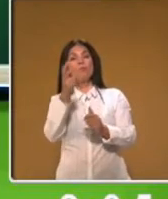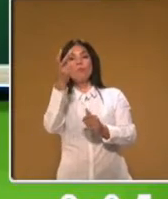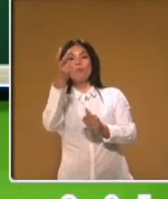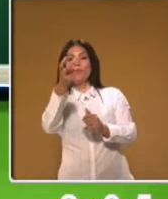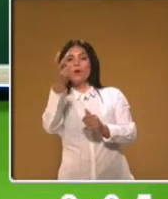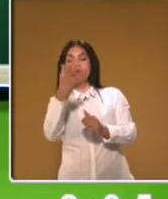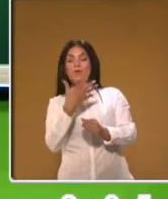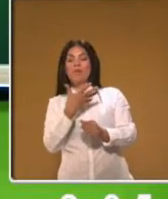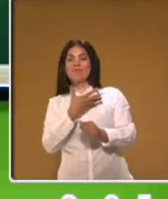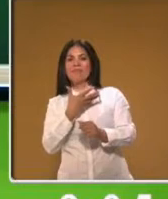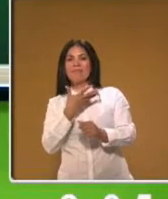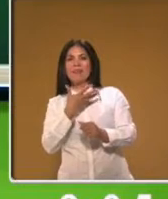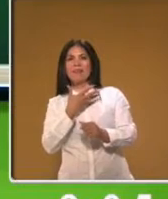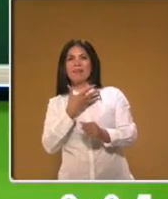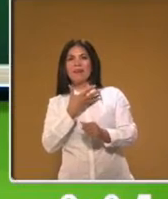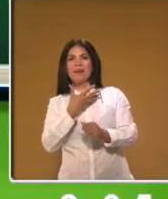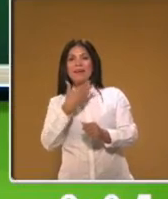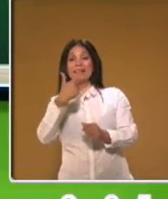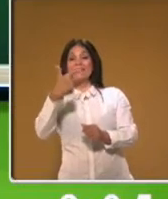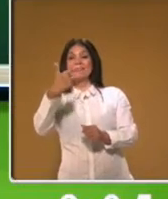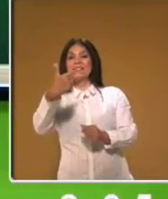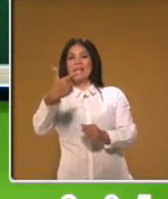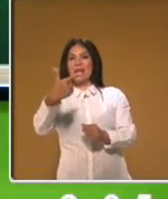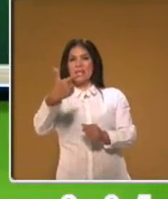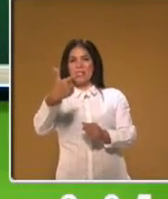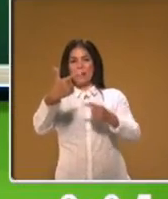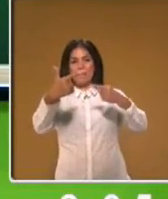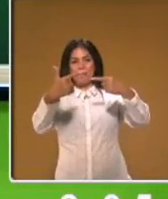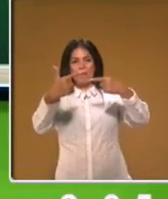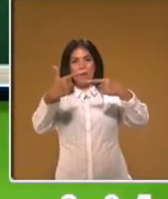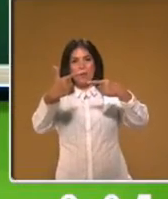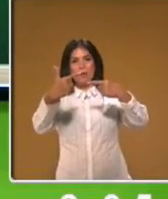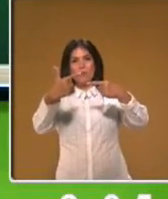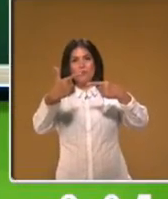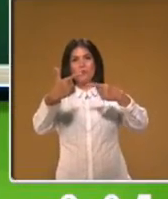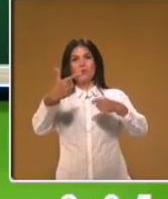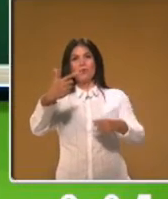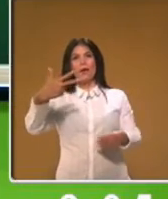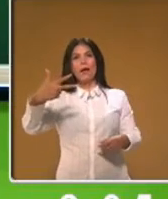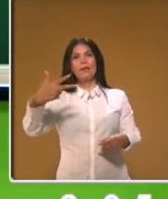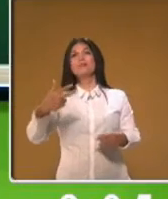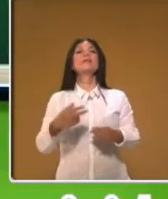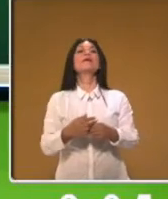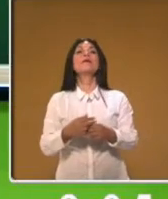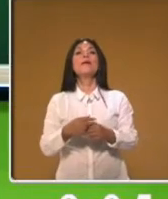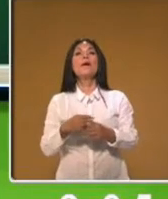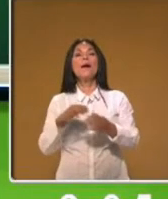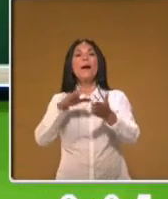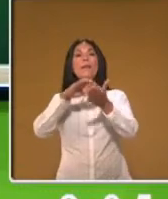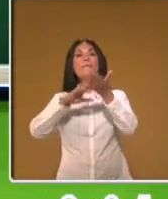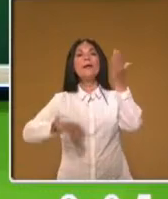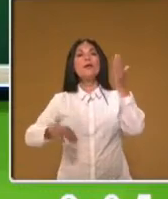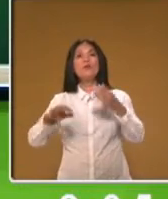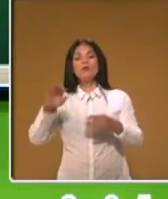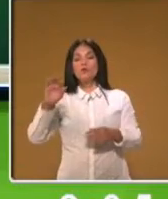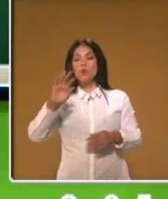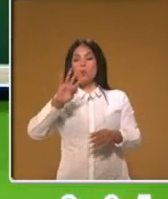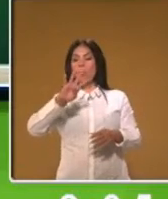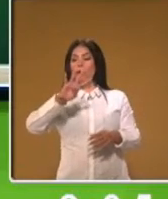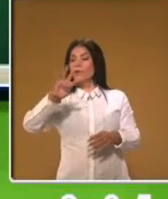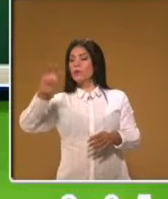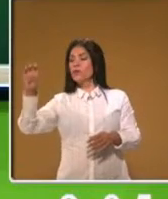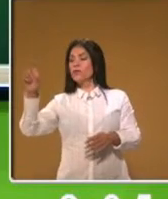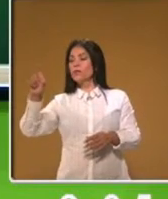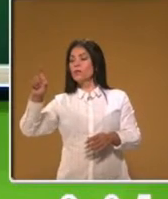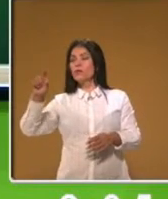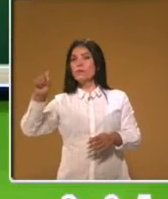esto. Que no se te olvide que tenemos menos 7H igual a menos 420, que es con lo que vamos a continuar